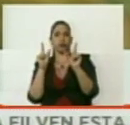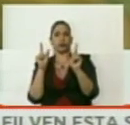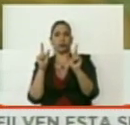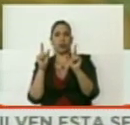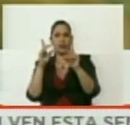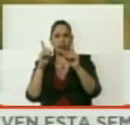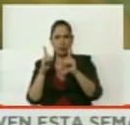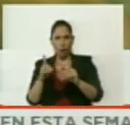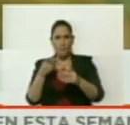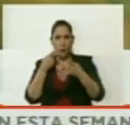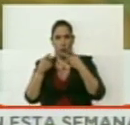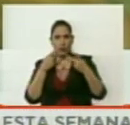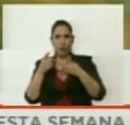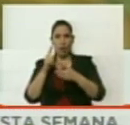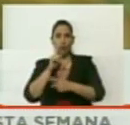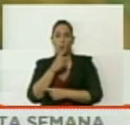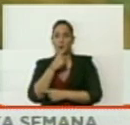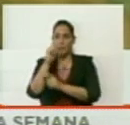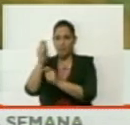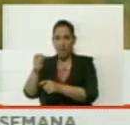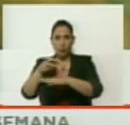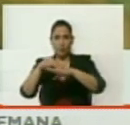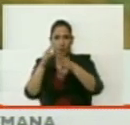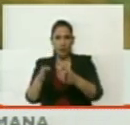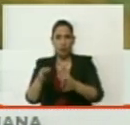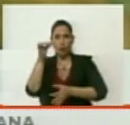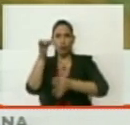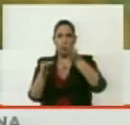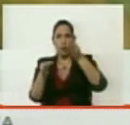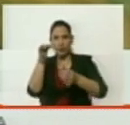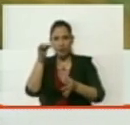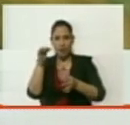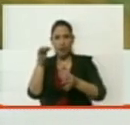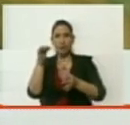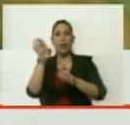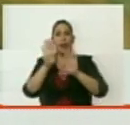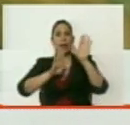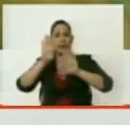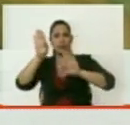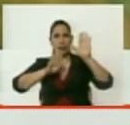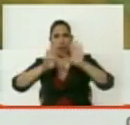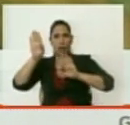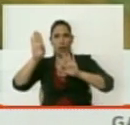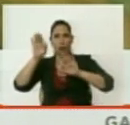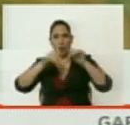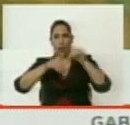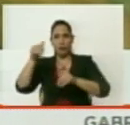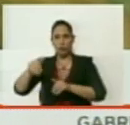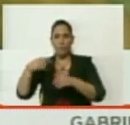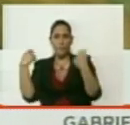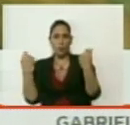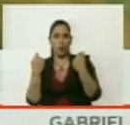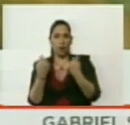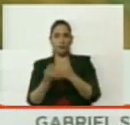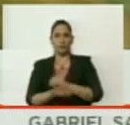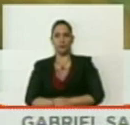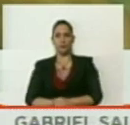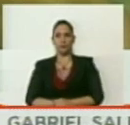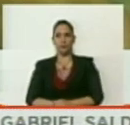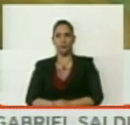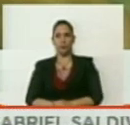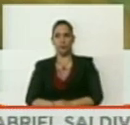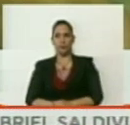el nombramiento de ministros, en el nombramiento de jueces, en los candidatos a los cargos de elección popular, etcétera, etcétera,